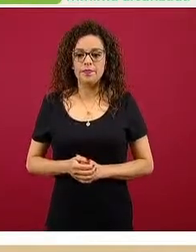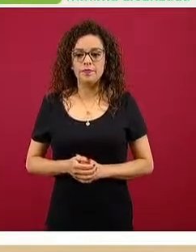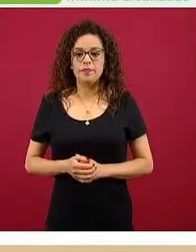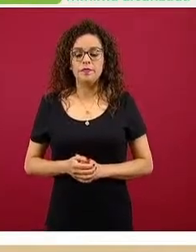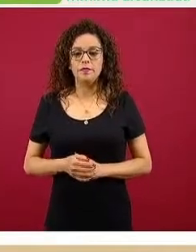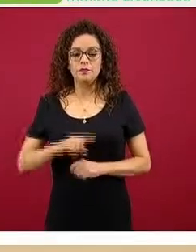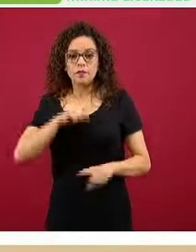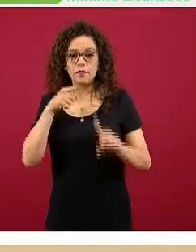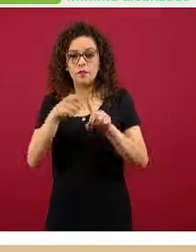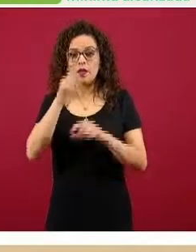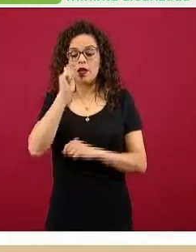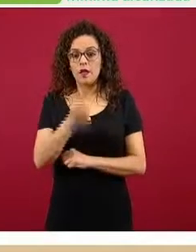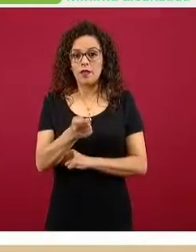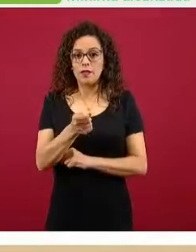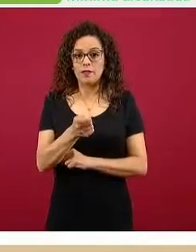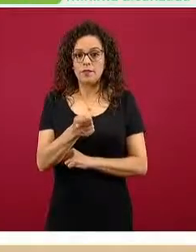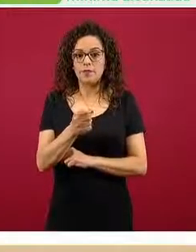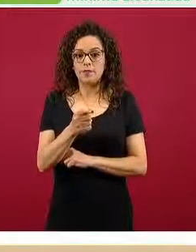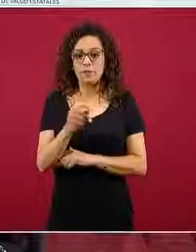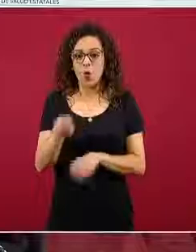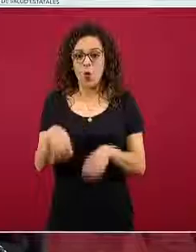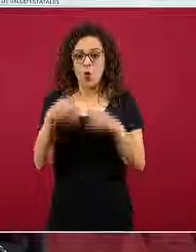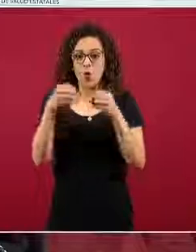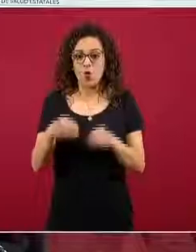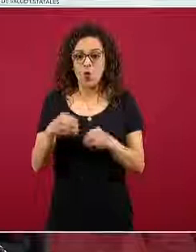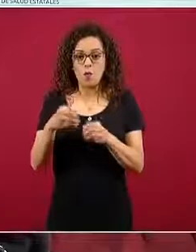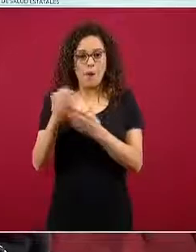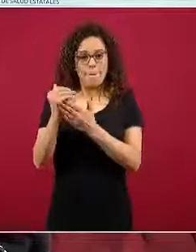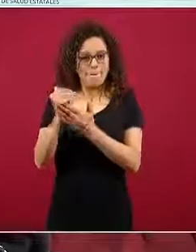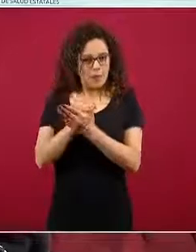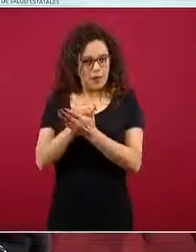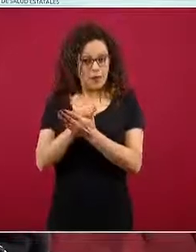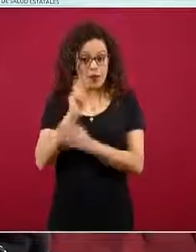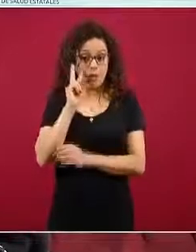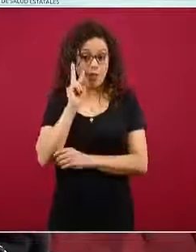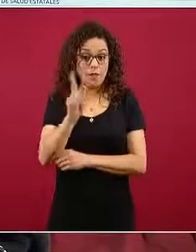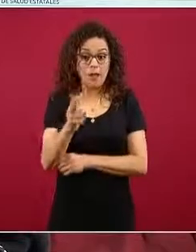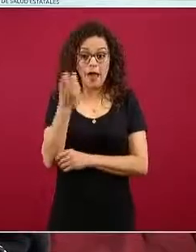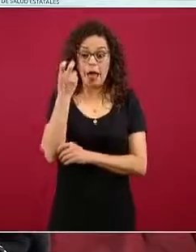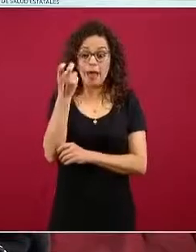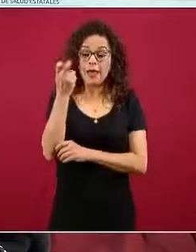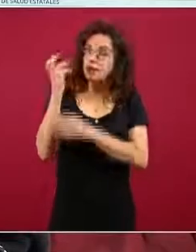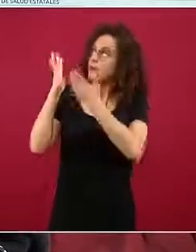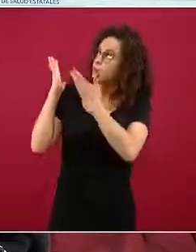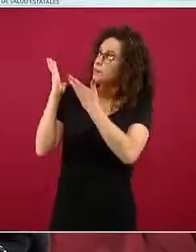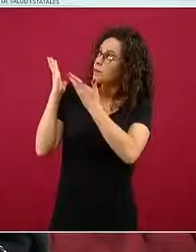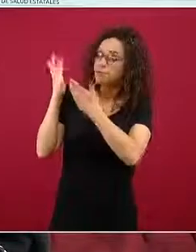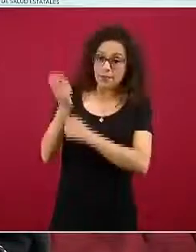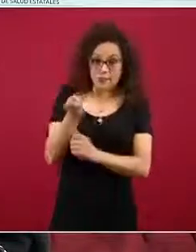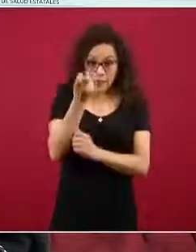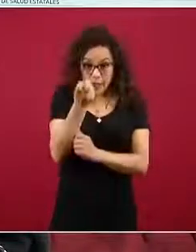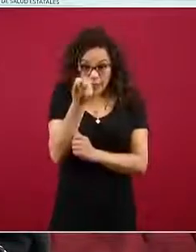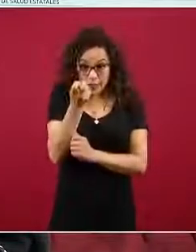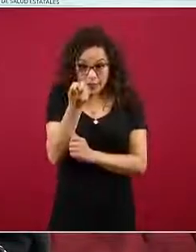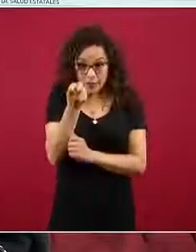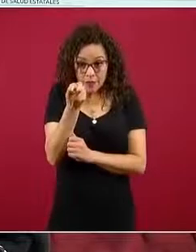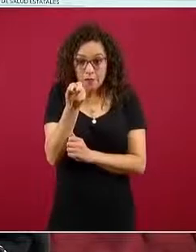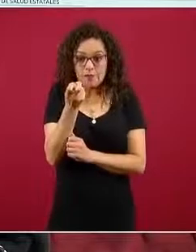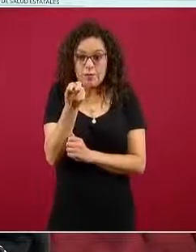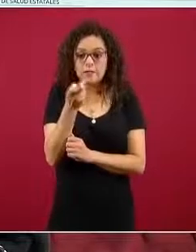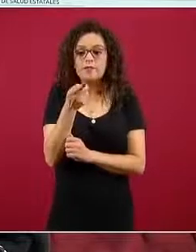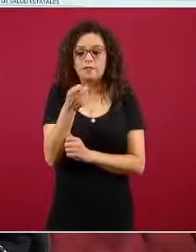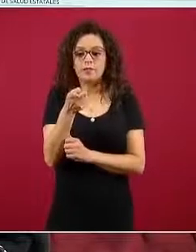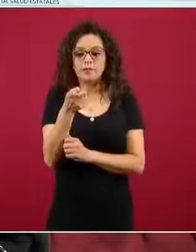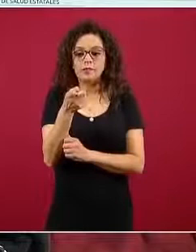la ocupación mínima alcanzada, que fue ¿no?, este momento, pues todavía estamos